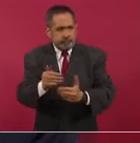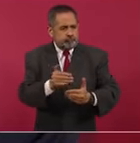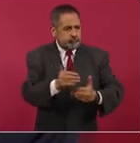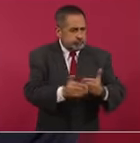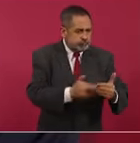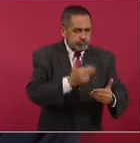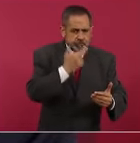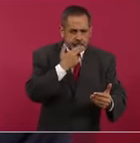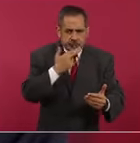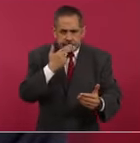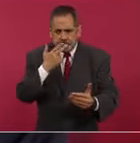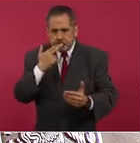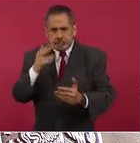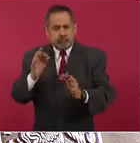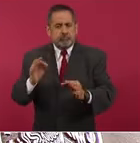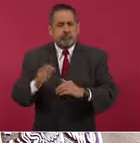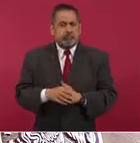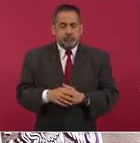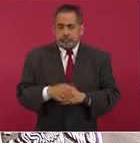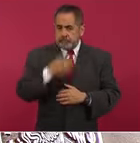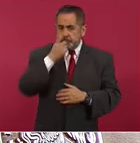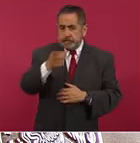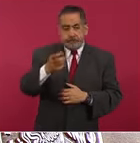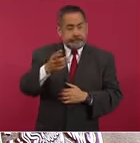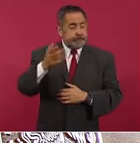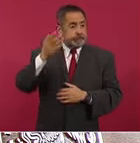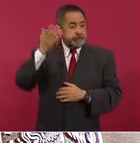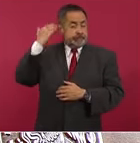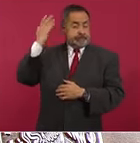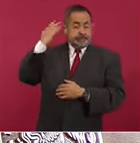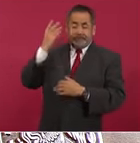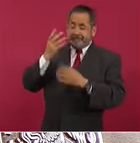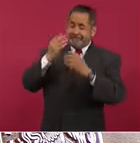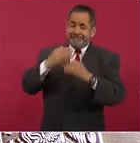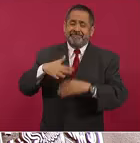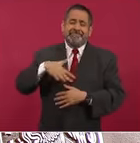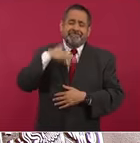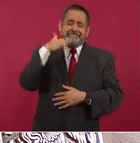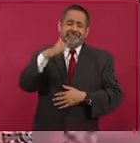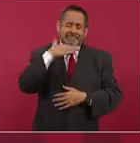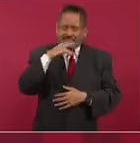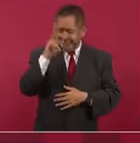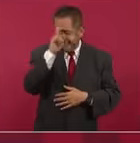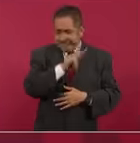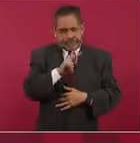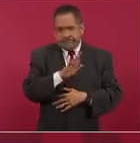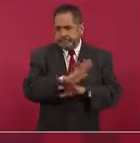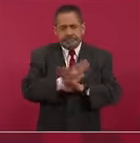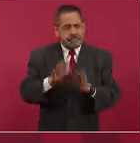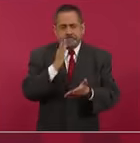Lo mencionaba, ya no hay la corrupción que existía antes.